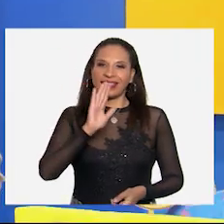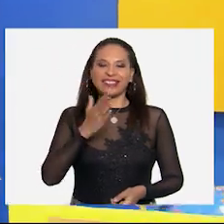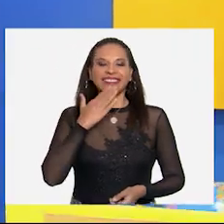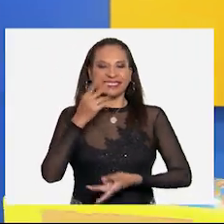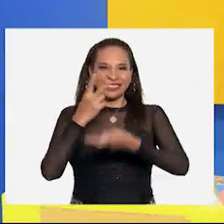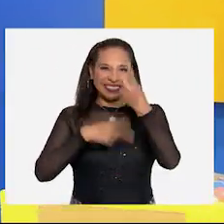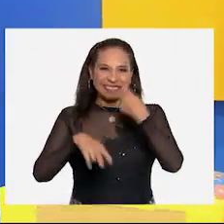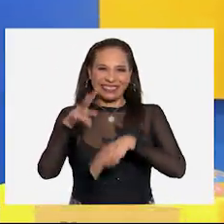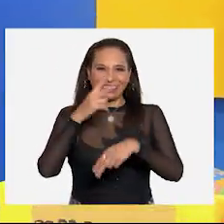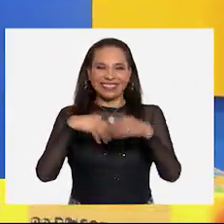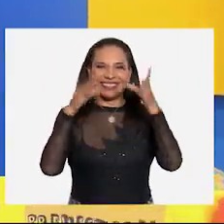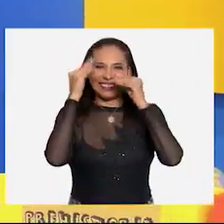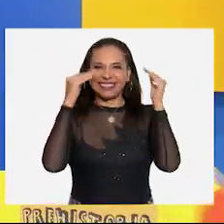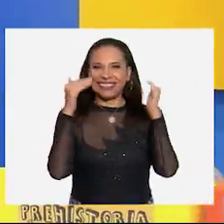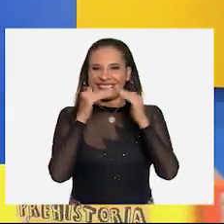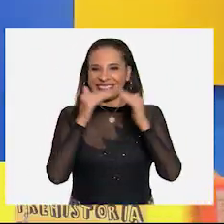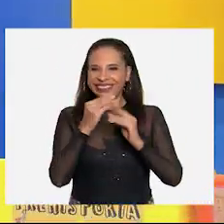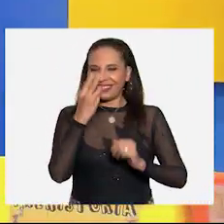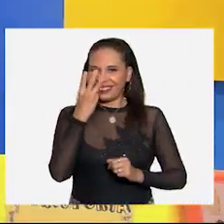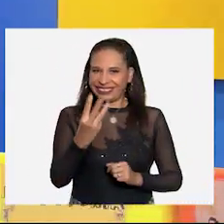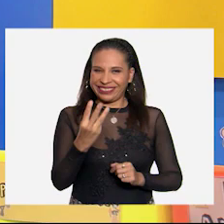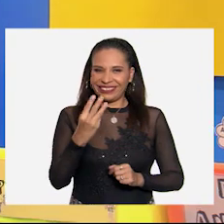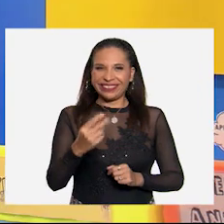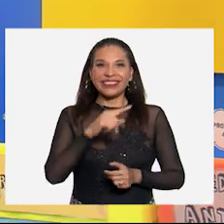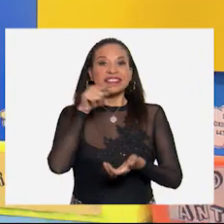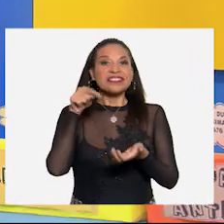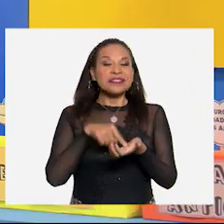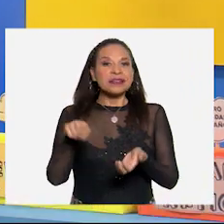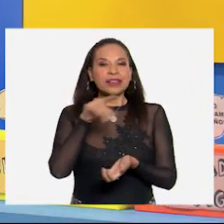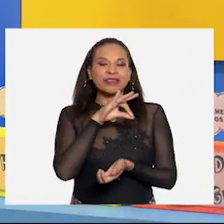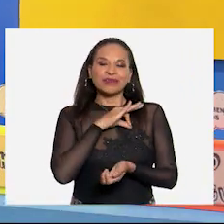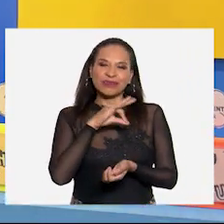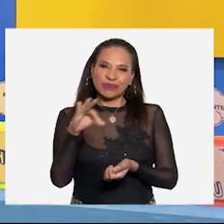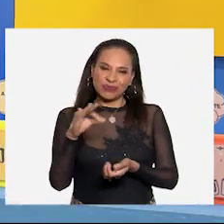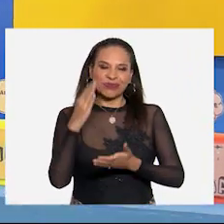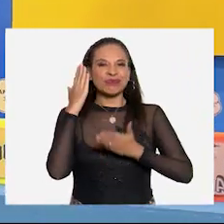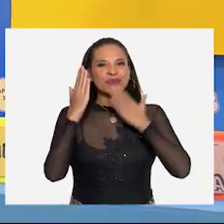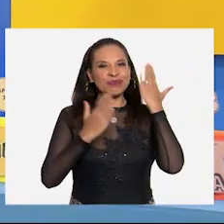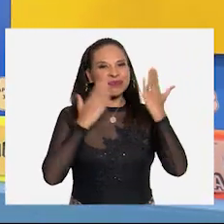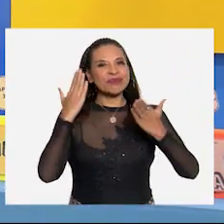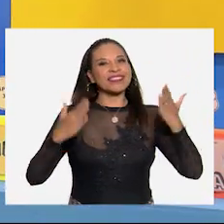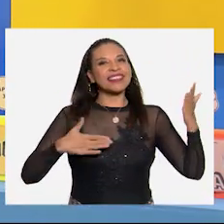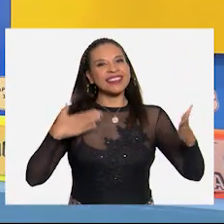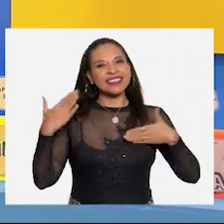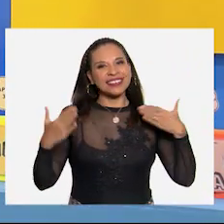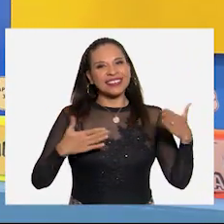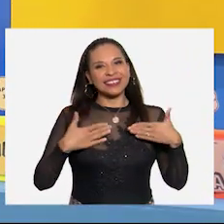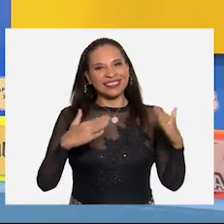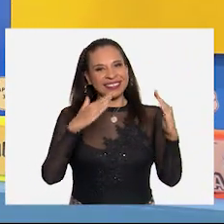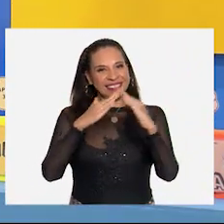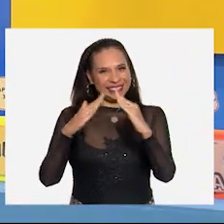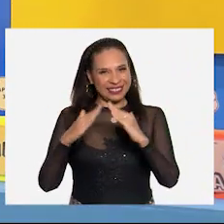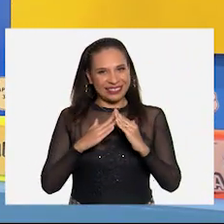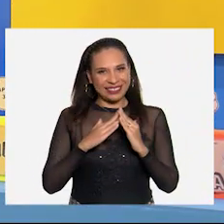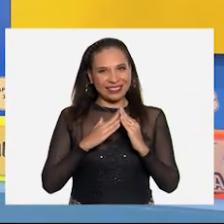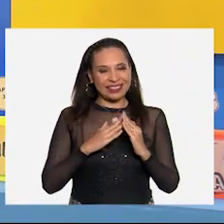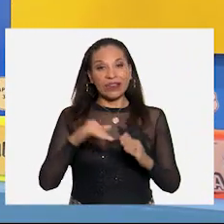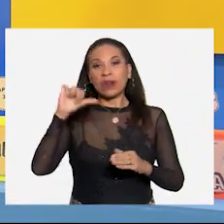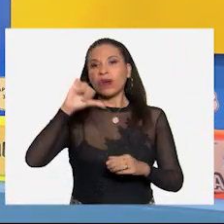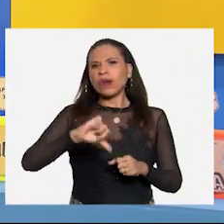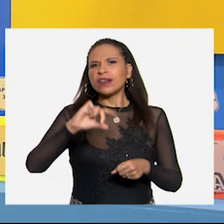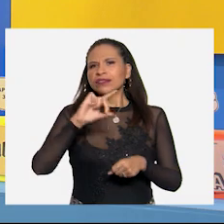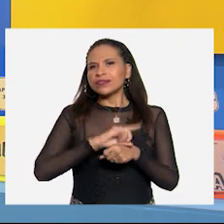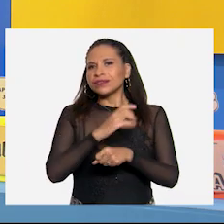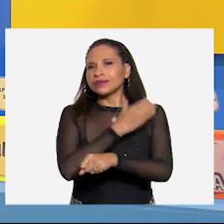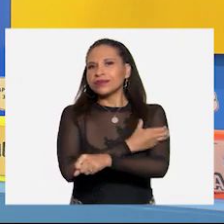Les damos la bienvenida a Aprende en Casa 3, un espacio en el que vamos a poder estudiar y divertirnos desde nuestros hogares. Y el día de hoy